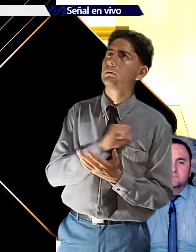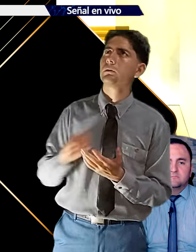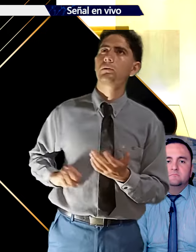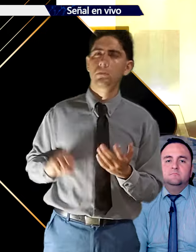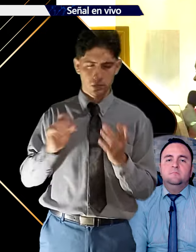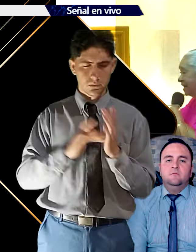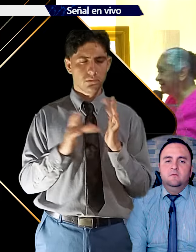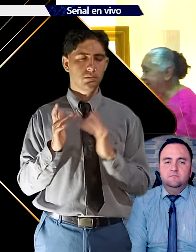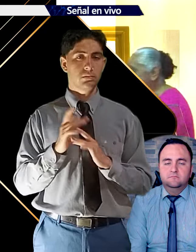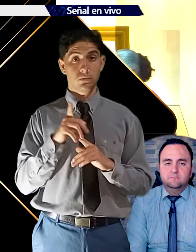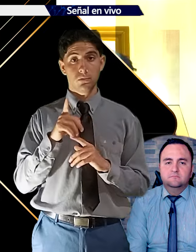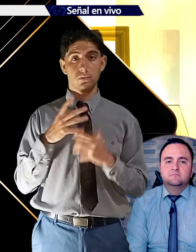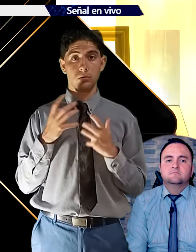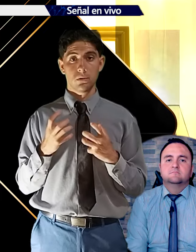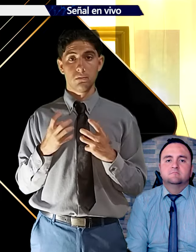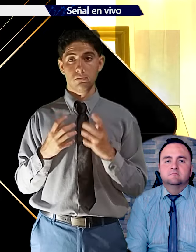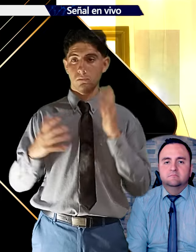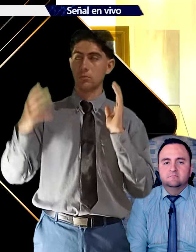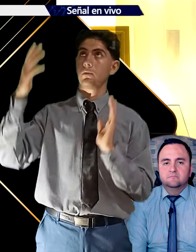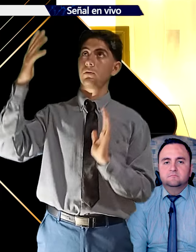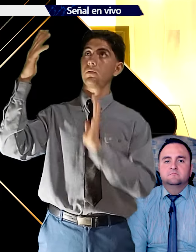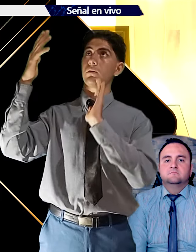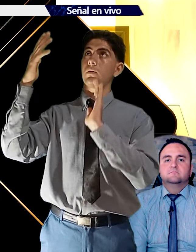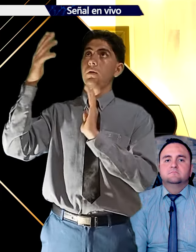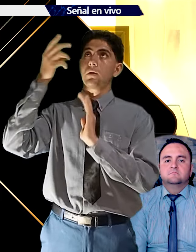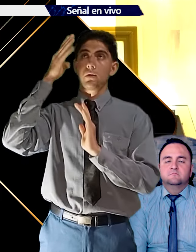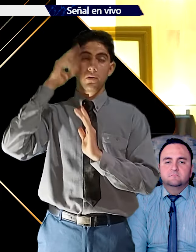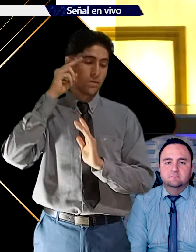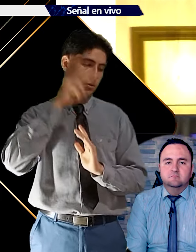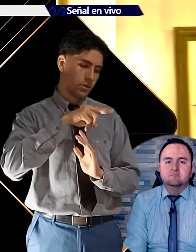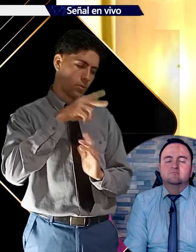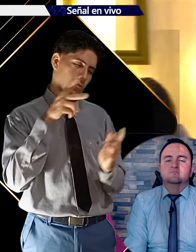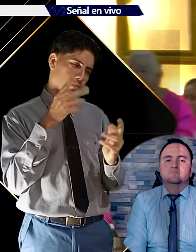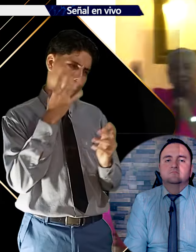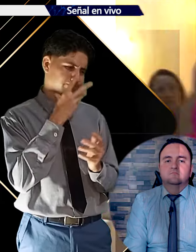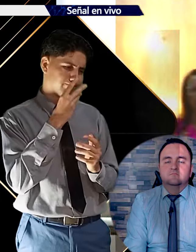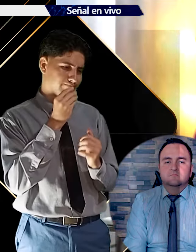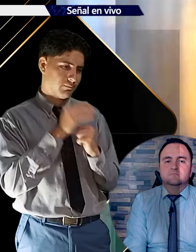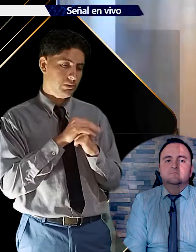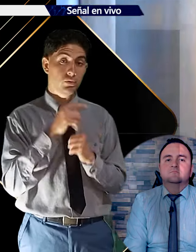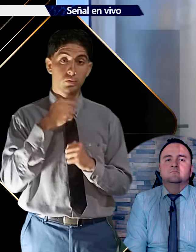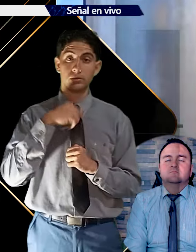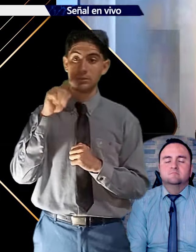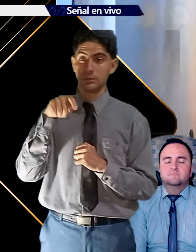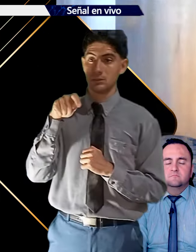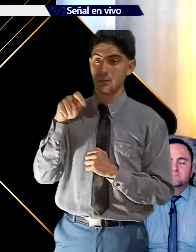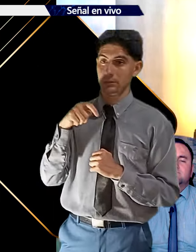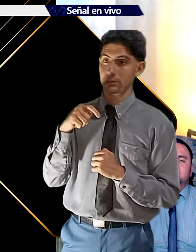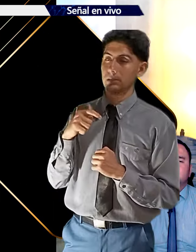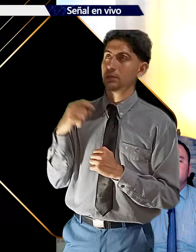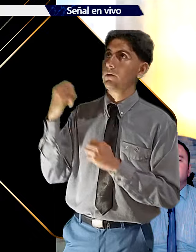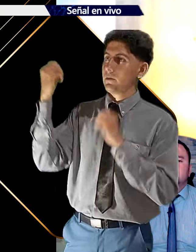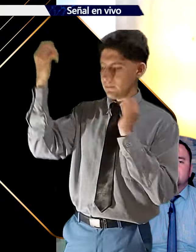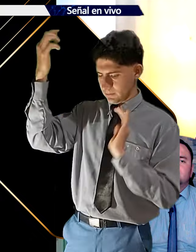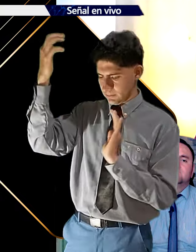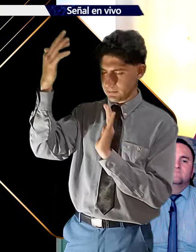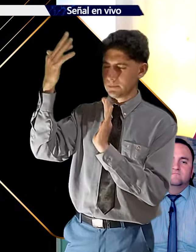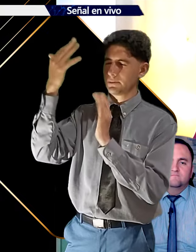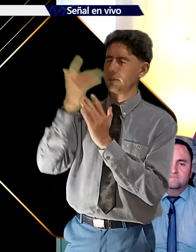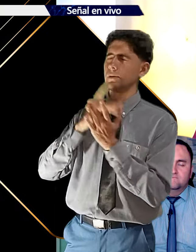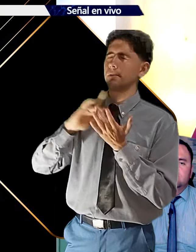echar agua, limpiar es restregar, y purificar es pasar por el fuego. Si tú quieres tener una vida de agrado a Dios, tienes que pasar por las tres áreas.